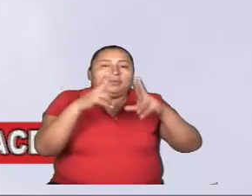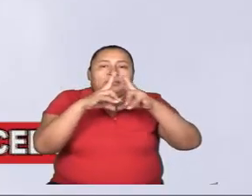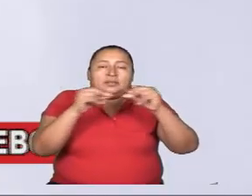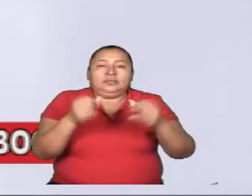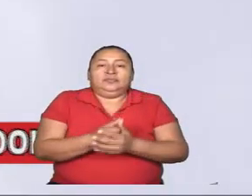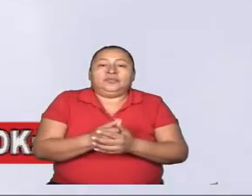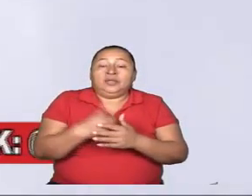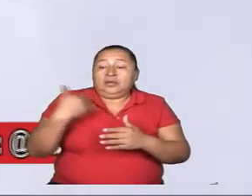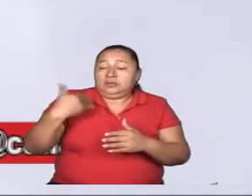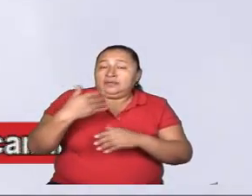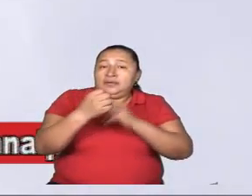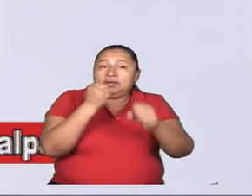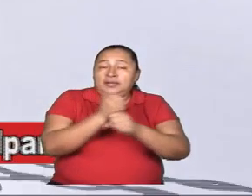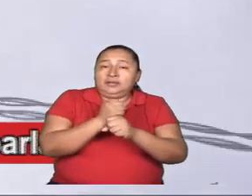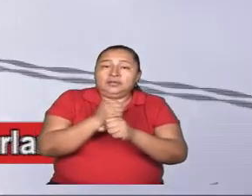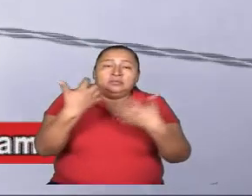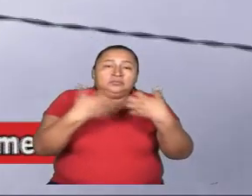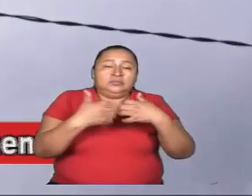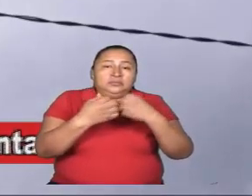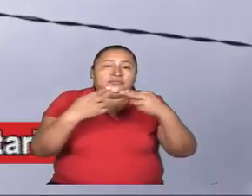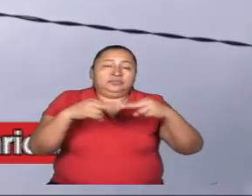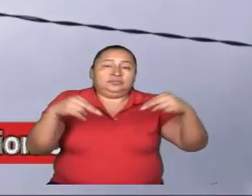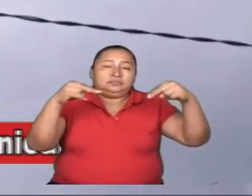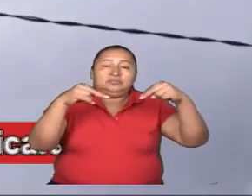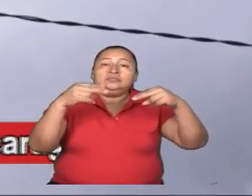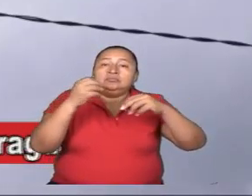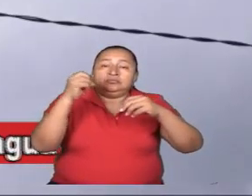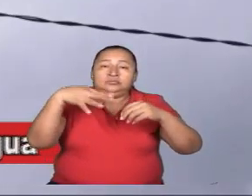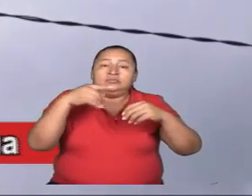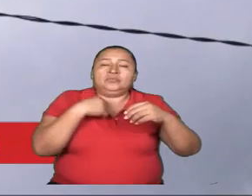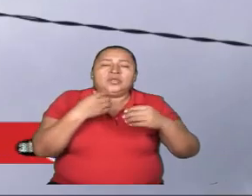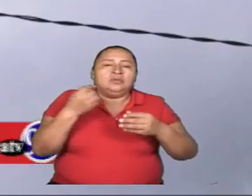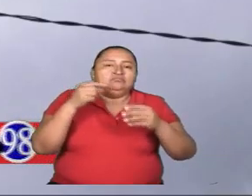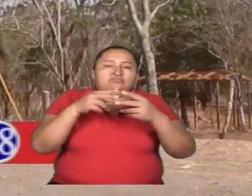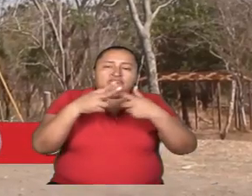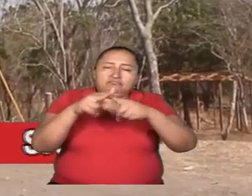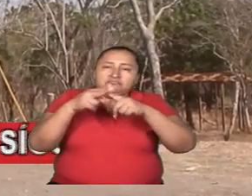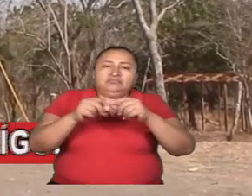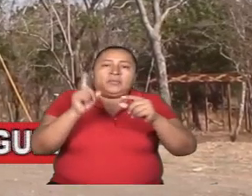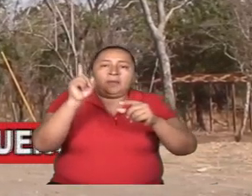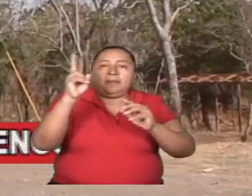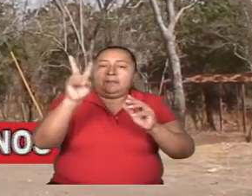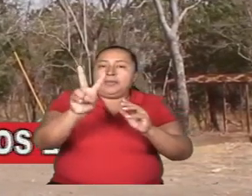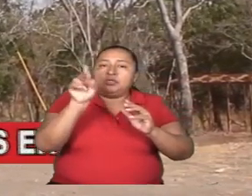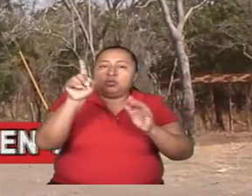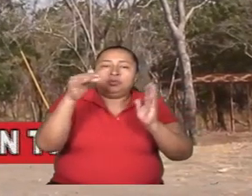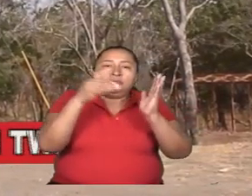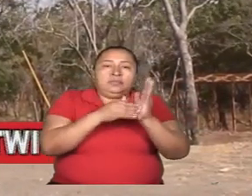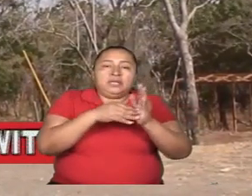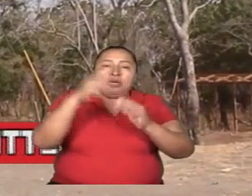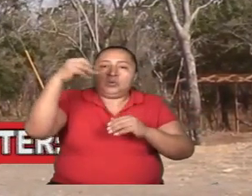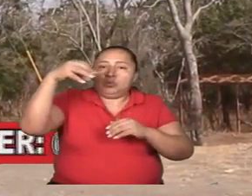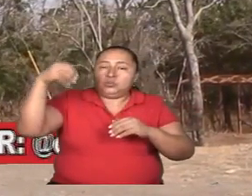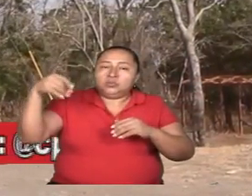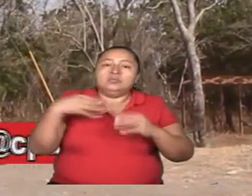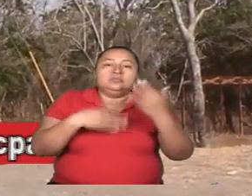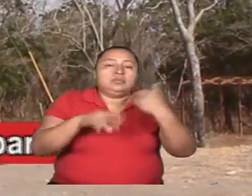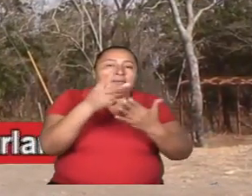En lo que va del año, la Empresa Nacional de Transmisión Eléctrica ha instalado 21.000 luminarias. Además de estos